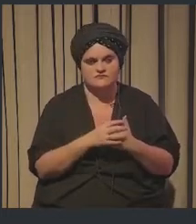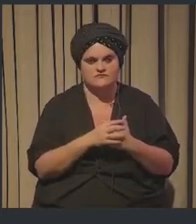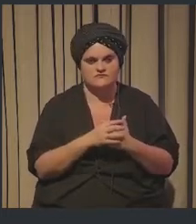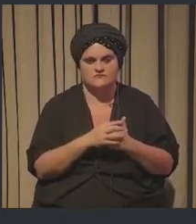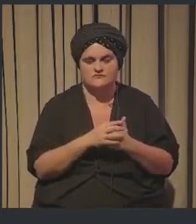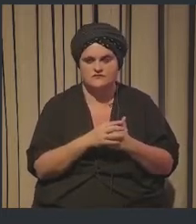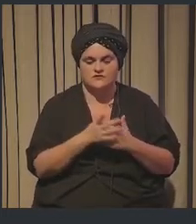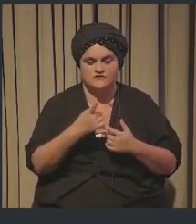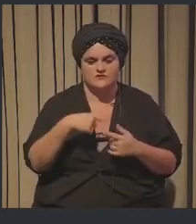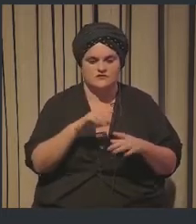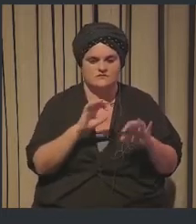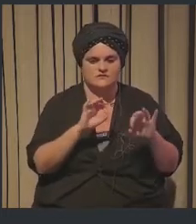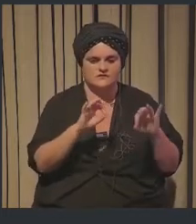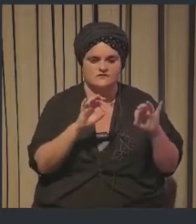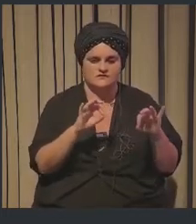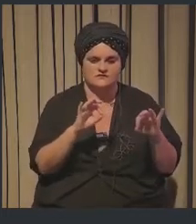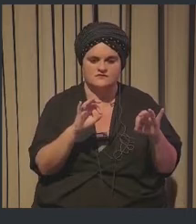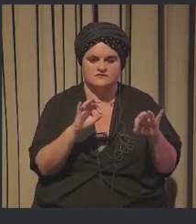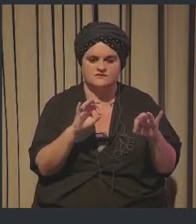ser especialista.